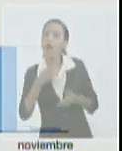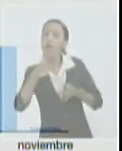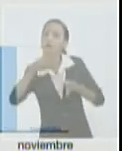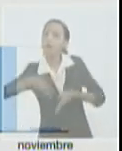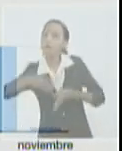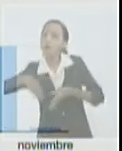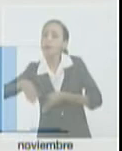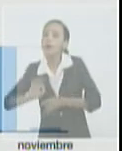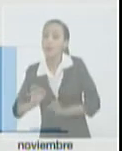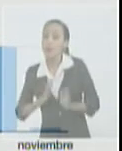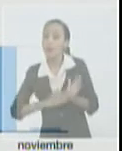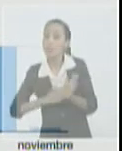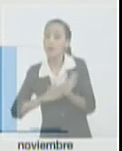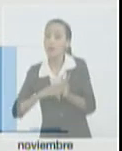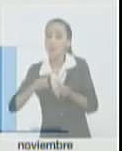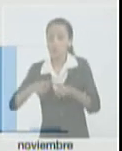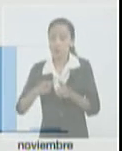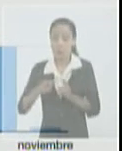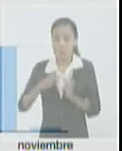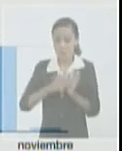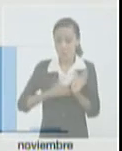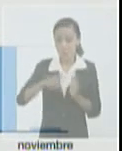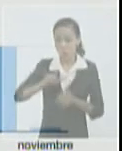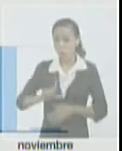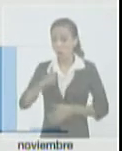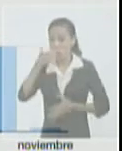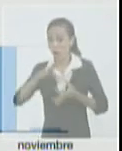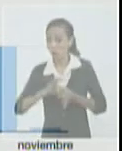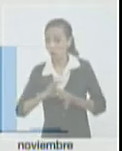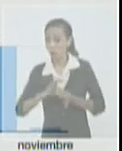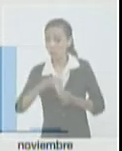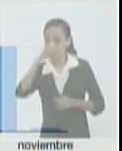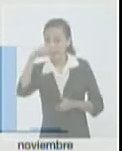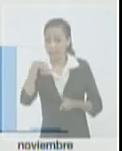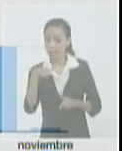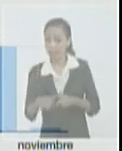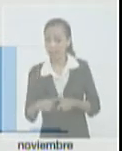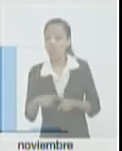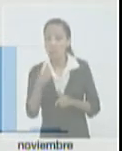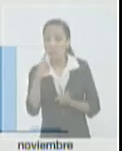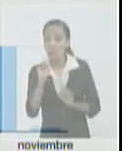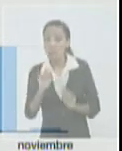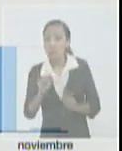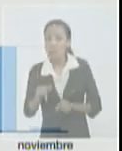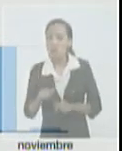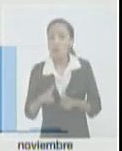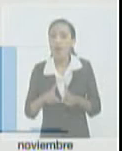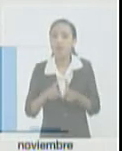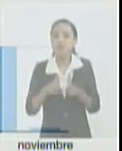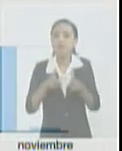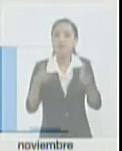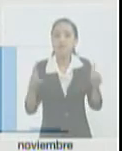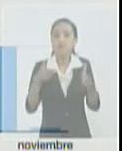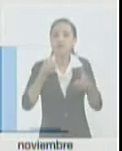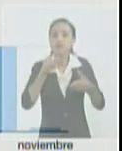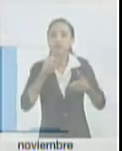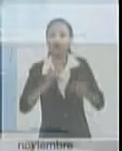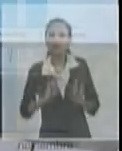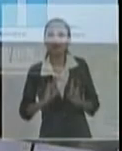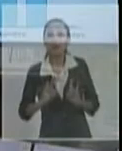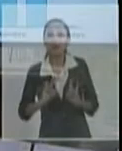tanto, también en julio, agosto, septiembre, existieron picos de fallecimientos. Disminuyeron en